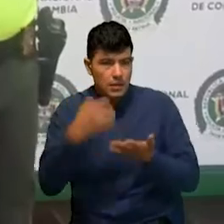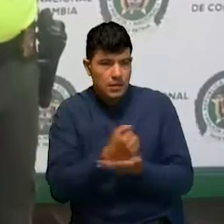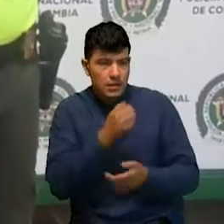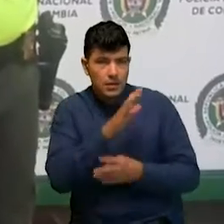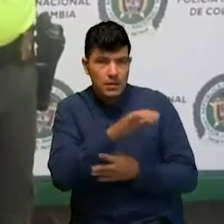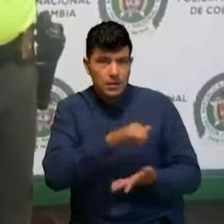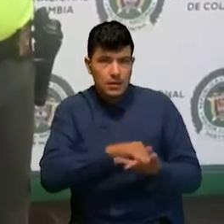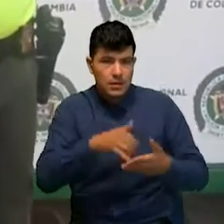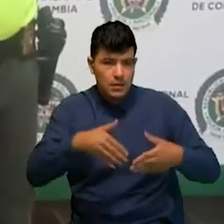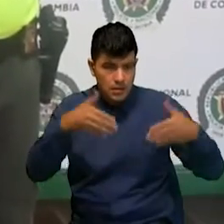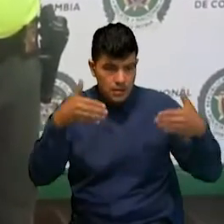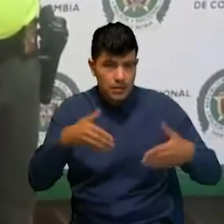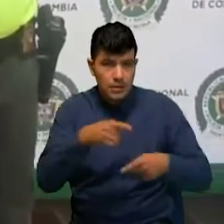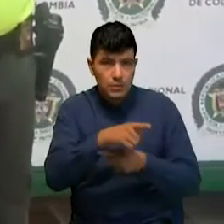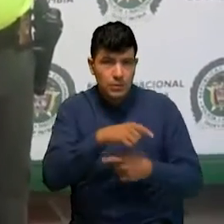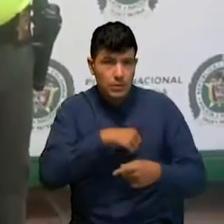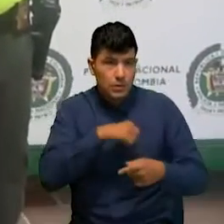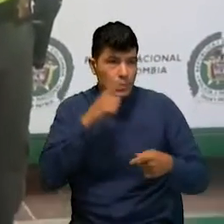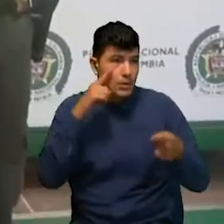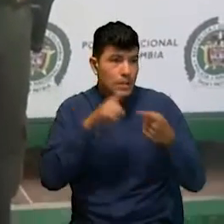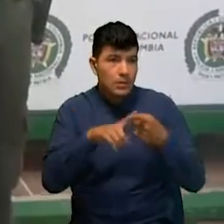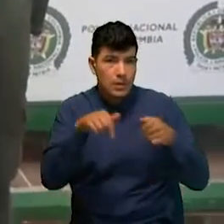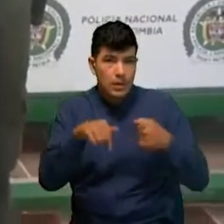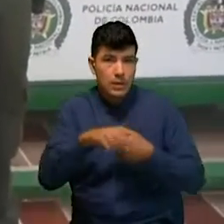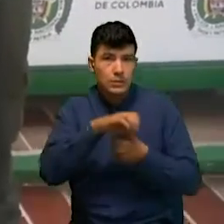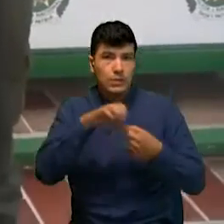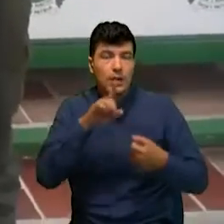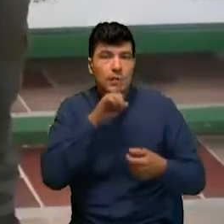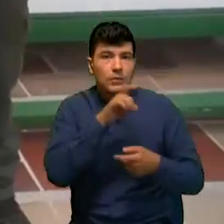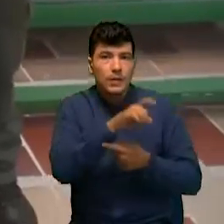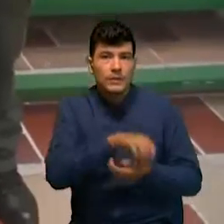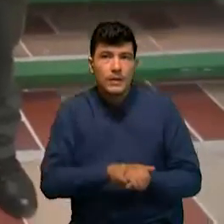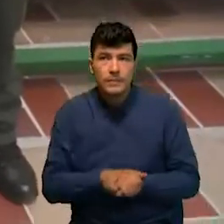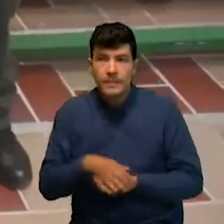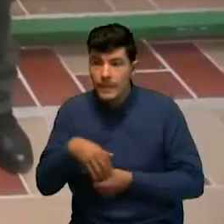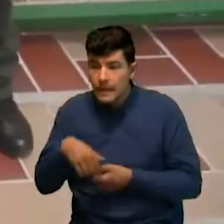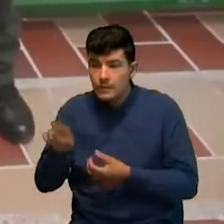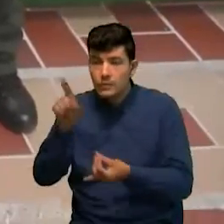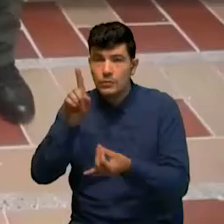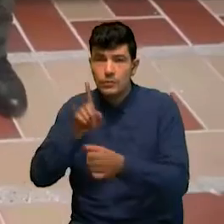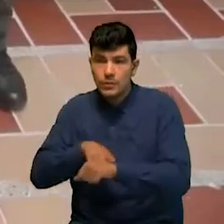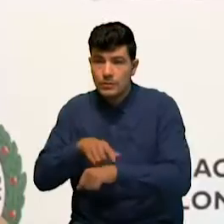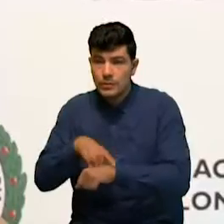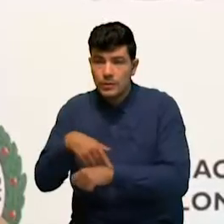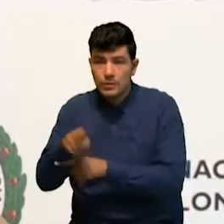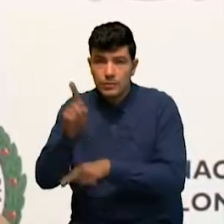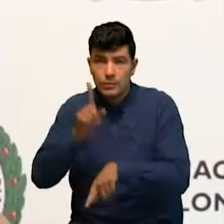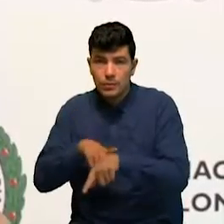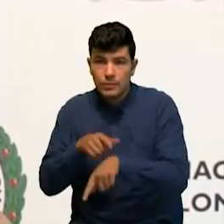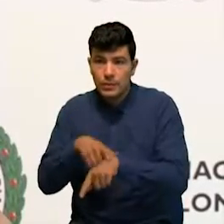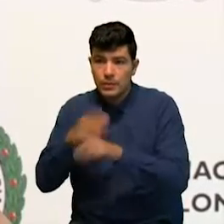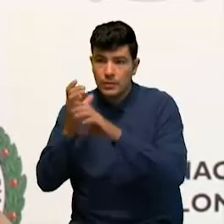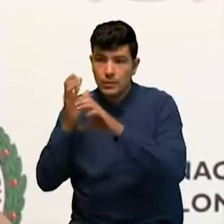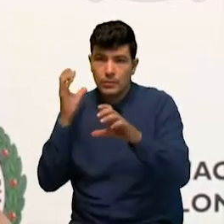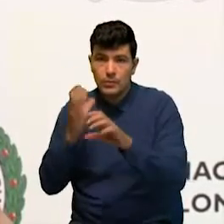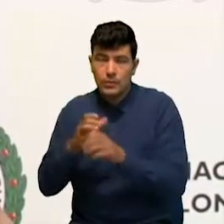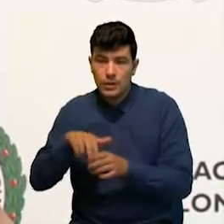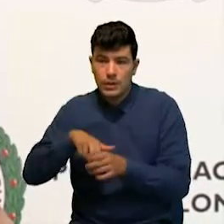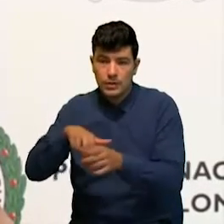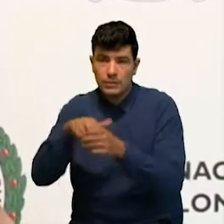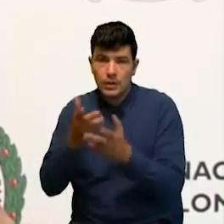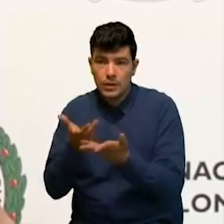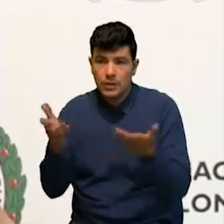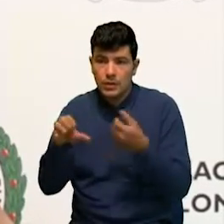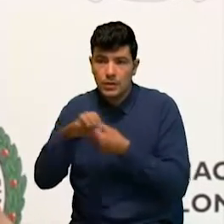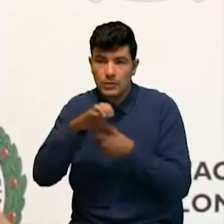narco encomienda que tenía como destino la ciudad de bucaramanga al momento en que un bus del transporte intermunicipal proveniente de la